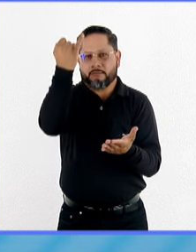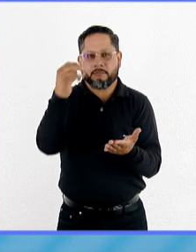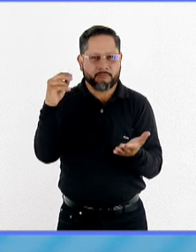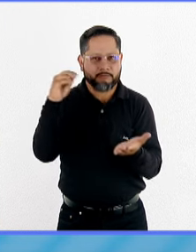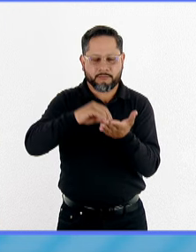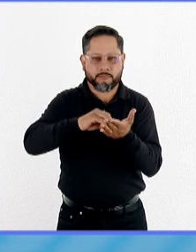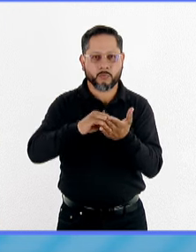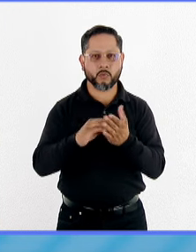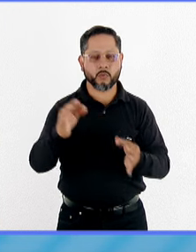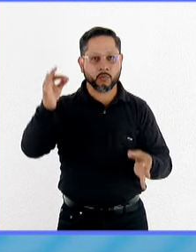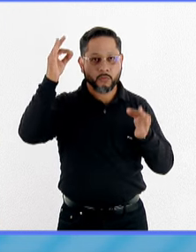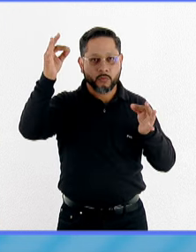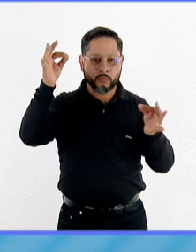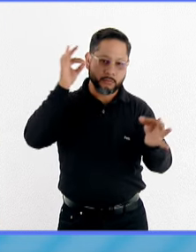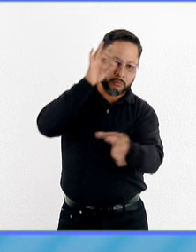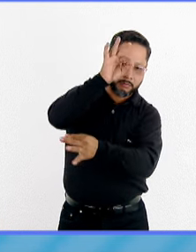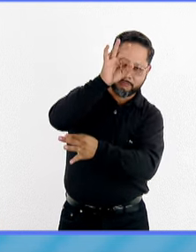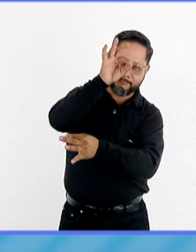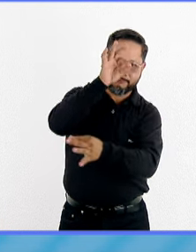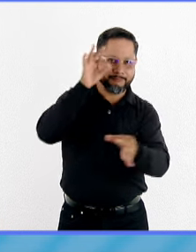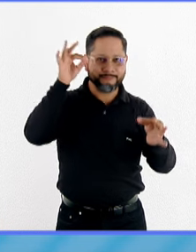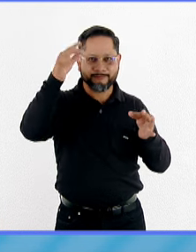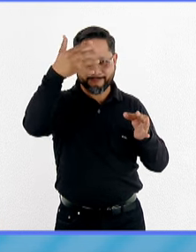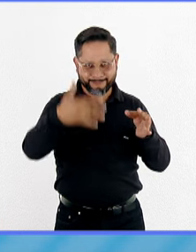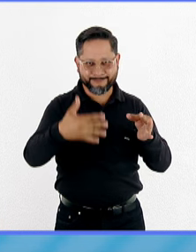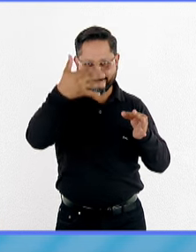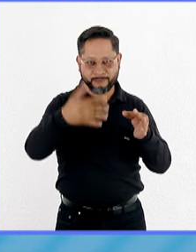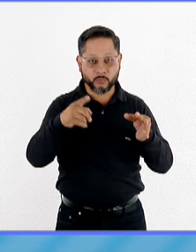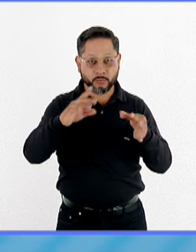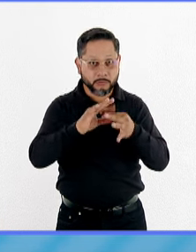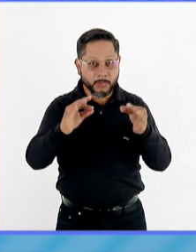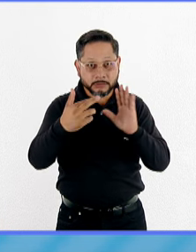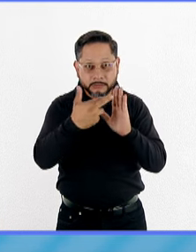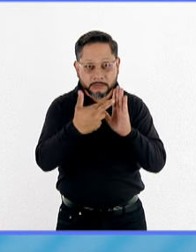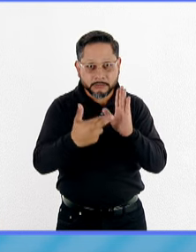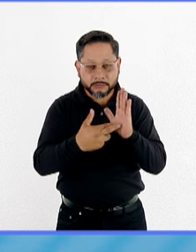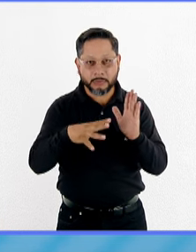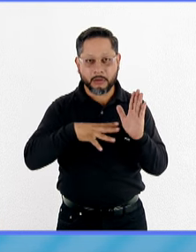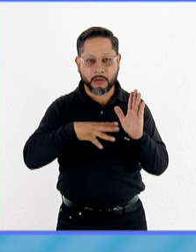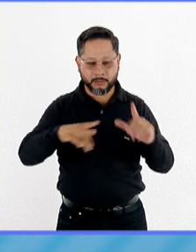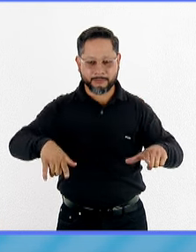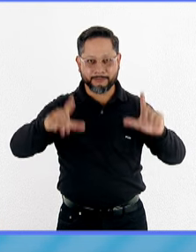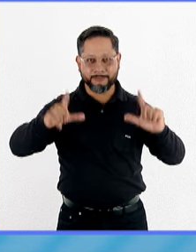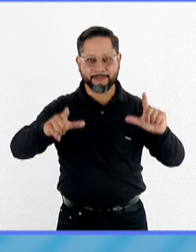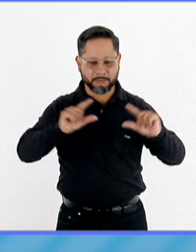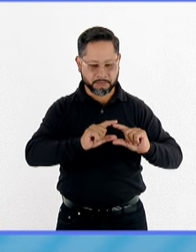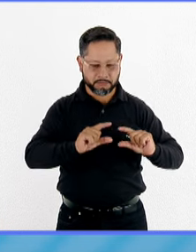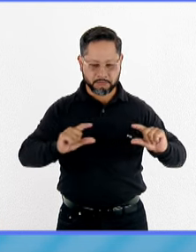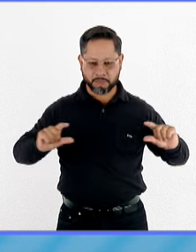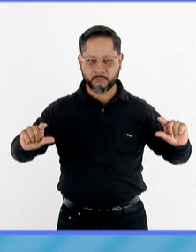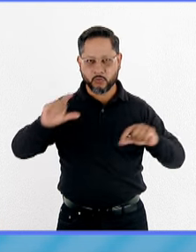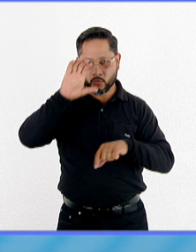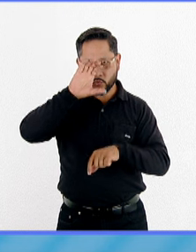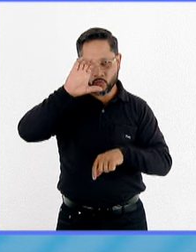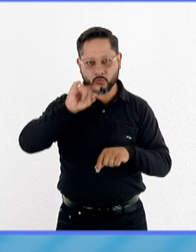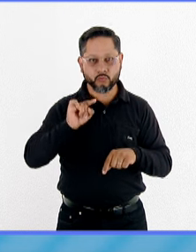únicamente debe abarcar un lado de la hoja. Para más detalles pueden consultar la página que aparece en nuestra pantalla, que es